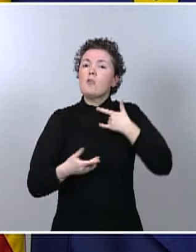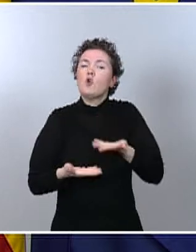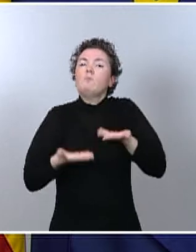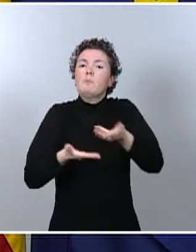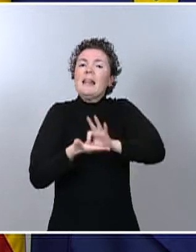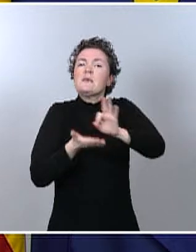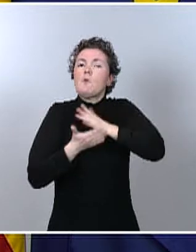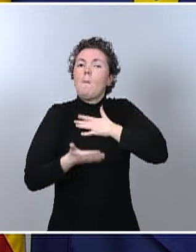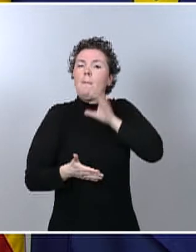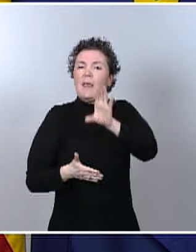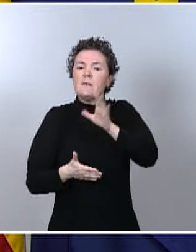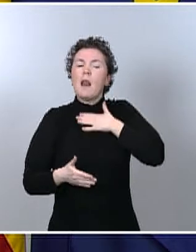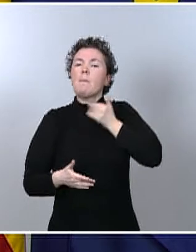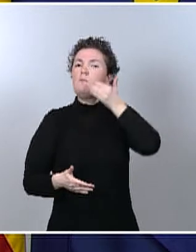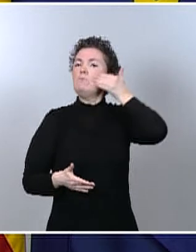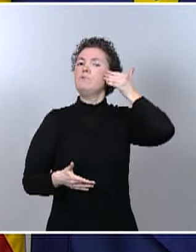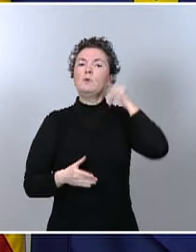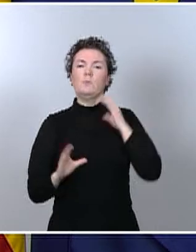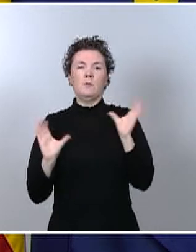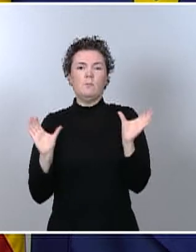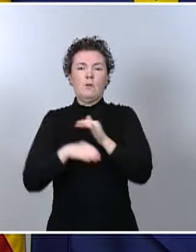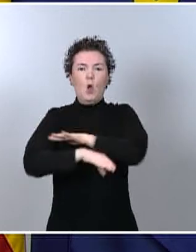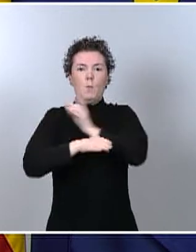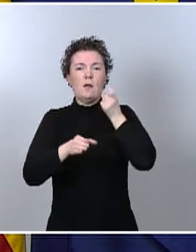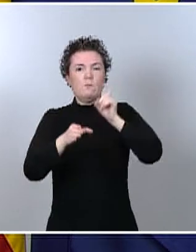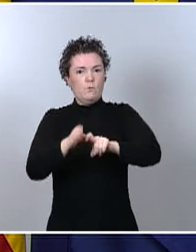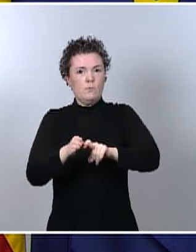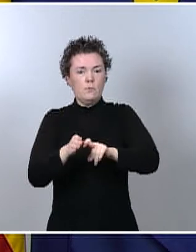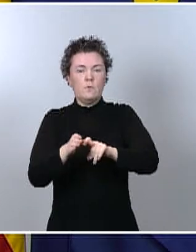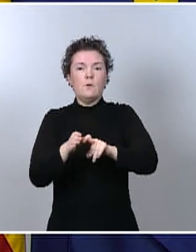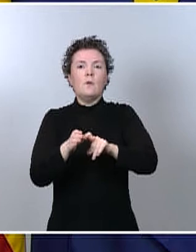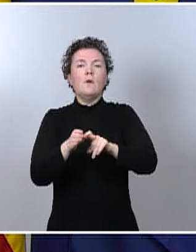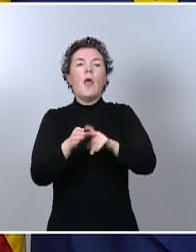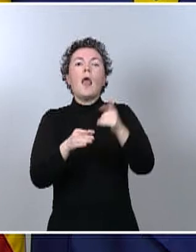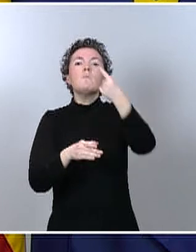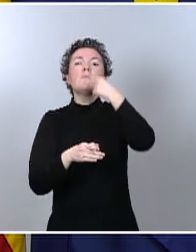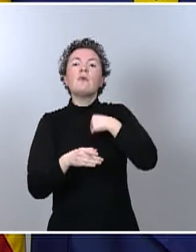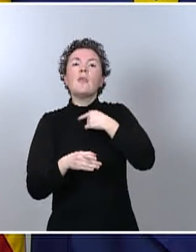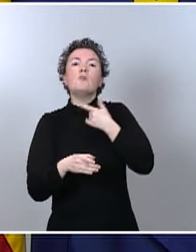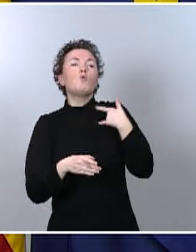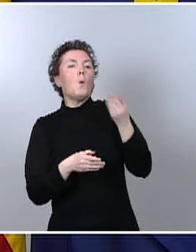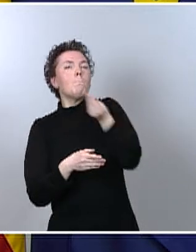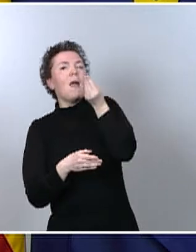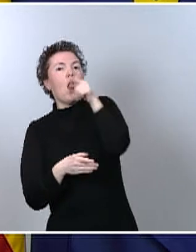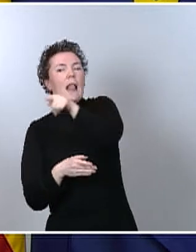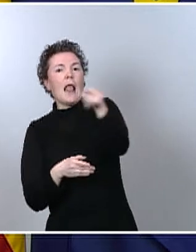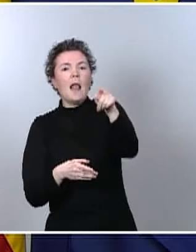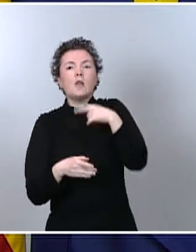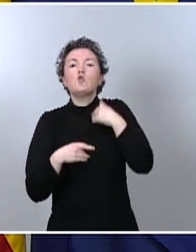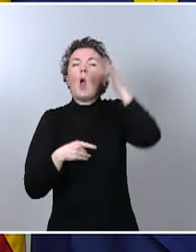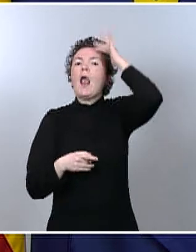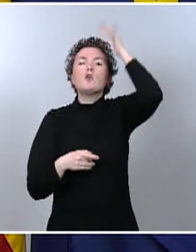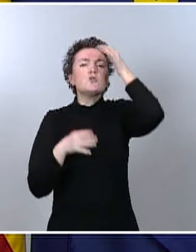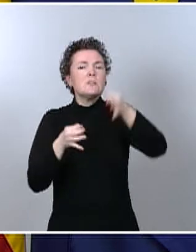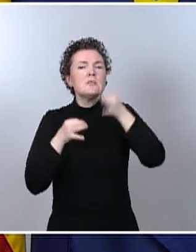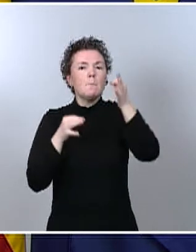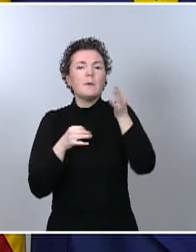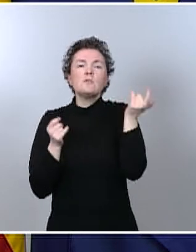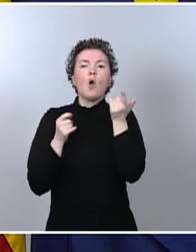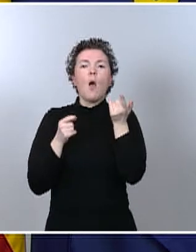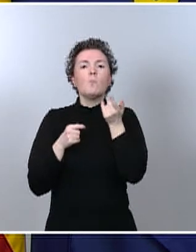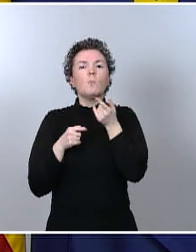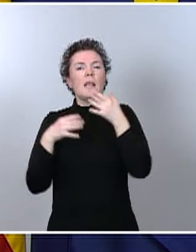tiene que decir al respecto es el presidente del Gobierno, que es quien le compete. En cualquier caso, sí que le puedo decir que estoy a disposición del presidente y que estoy al